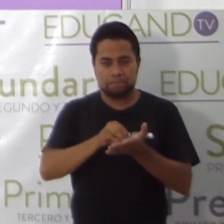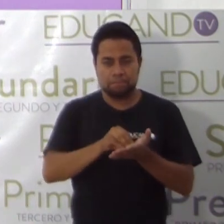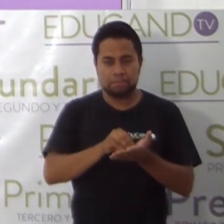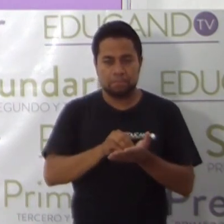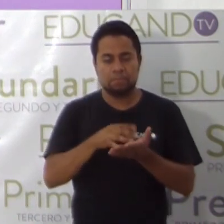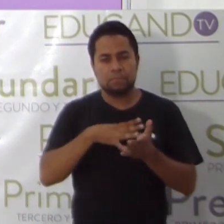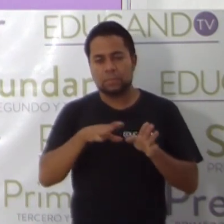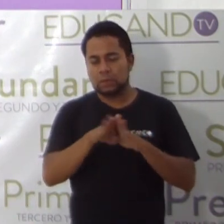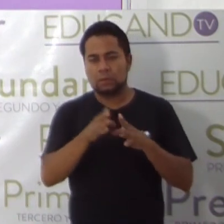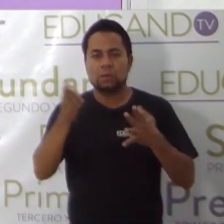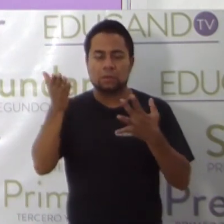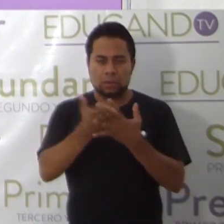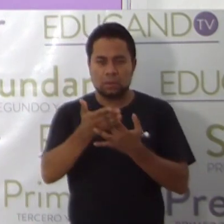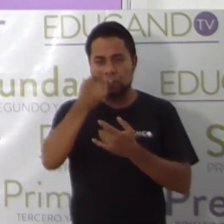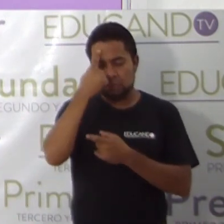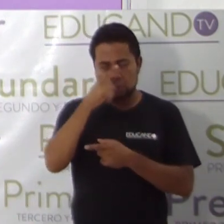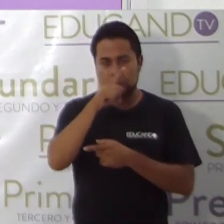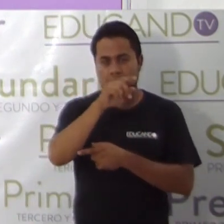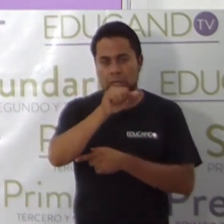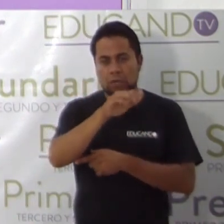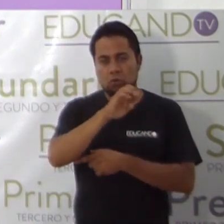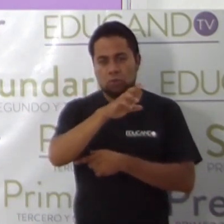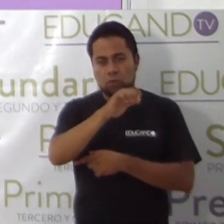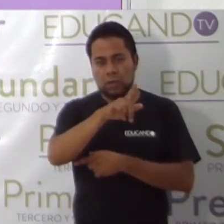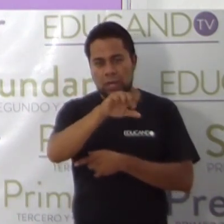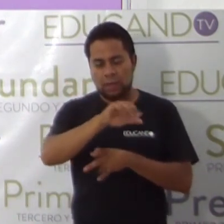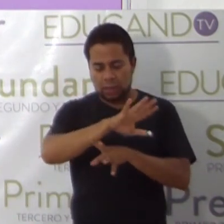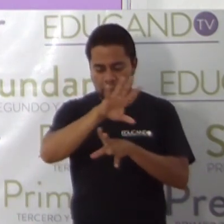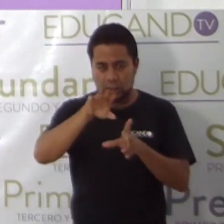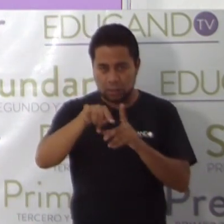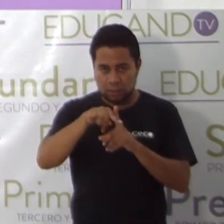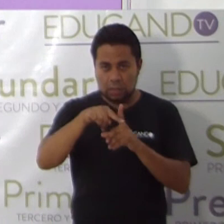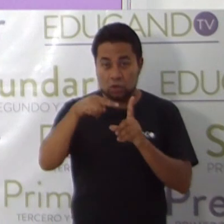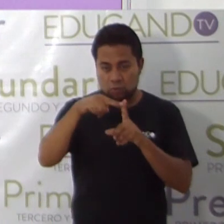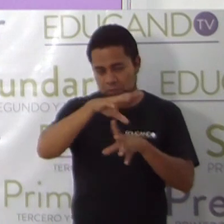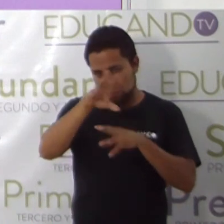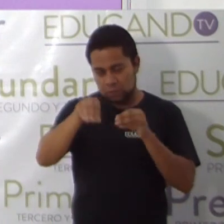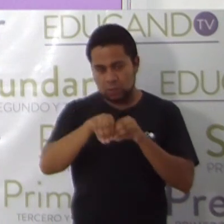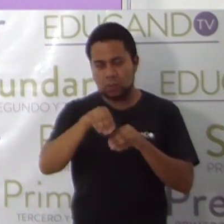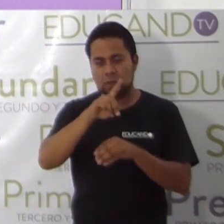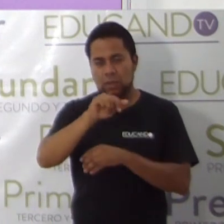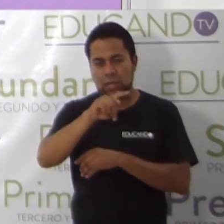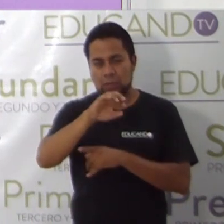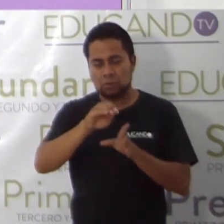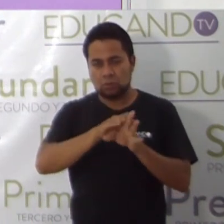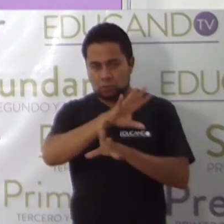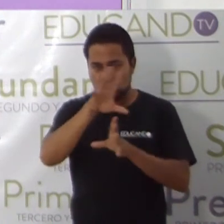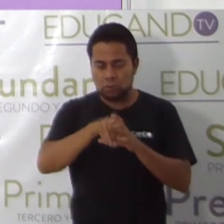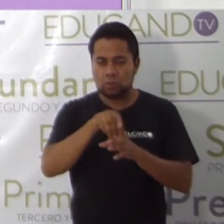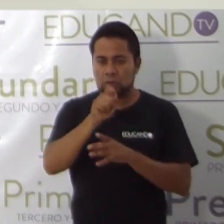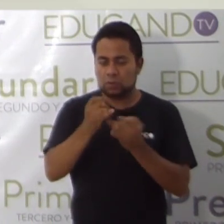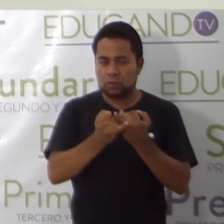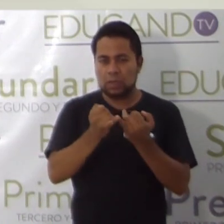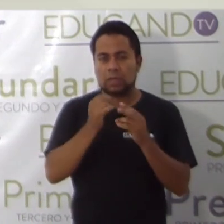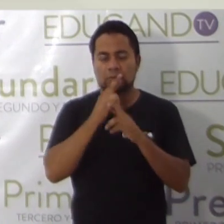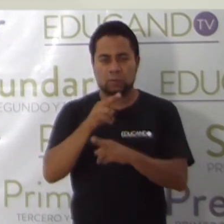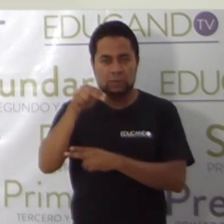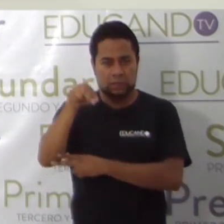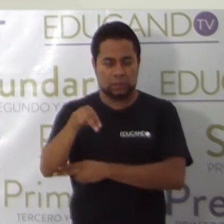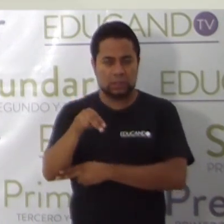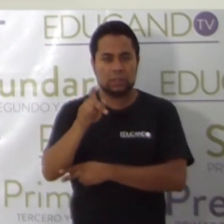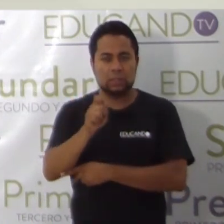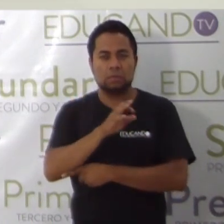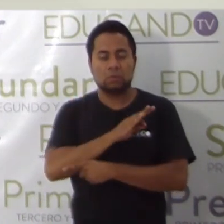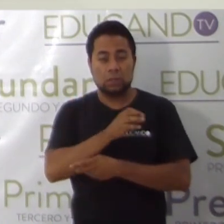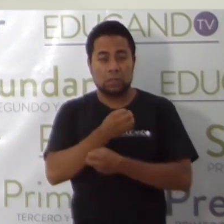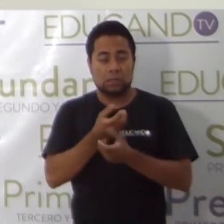obtiene de dividir la frecuencia absoluta acumulada entre el número total de datos. Sí, ya habíamos dicho que el número total de datos es n. Y se puede